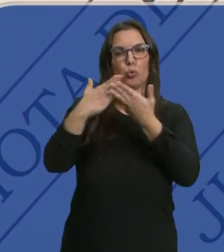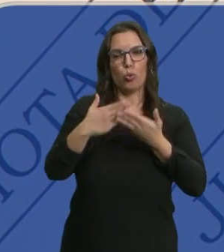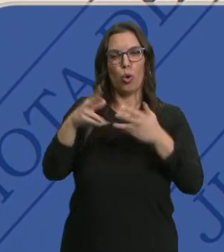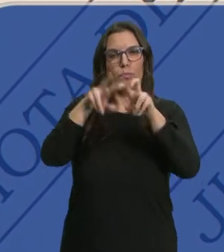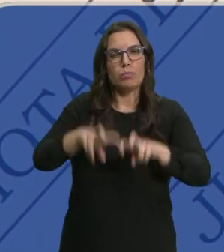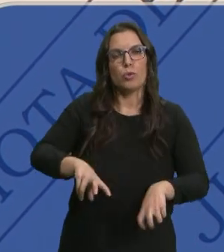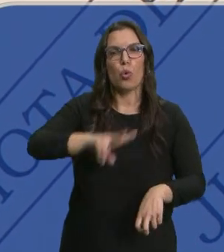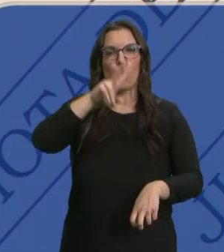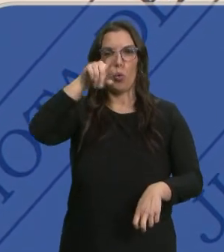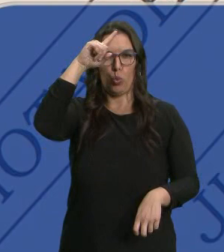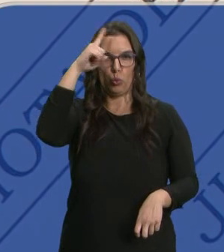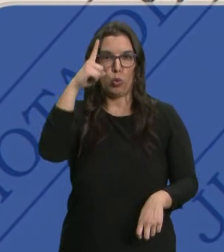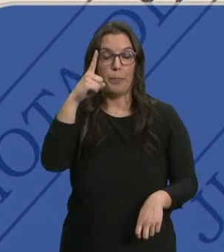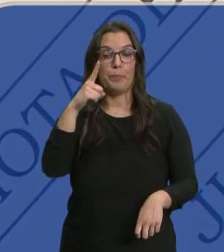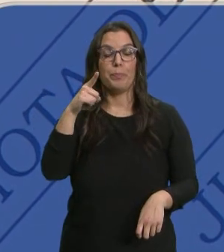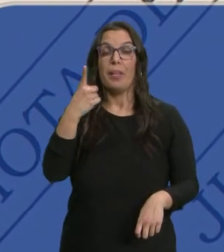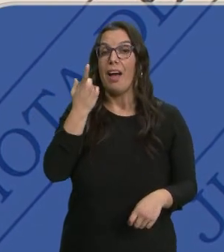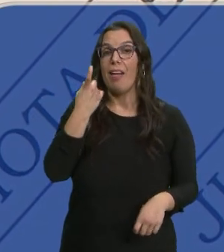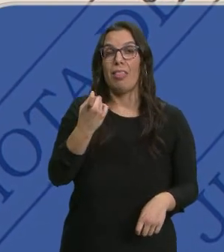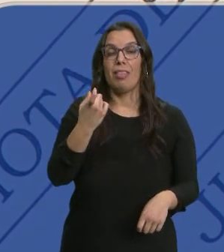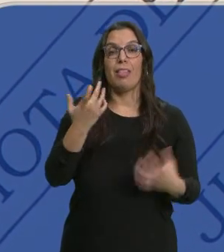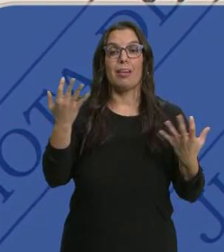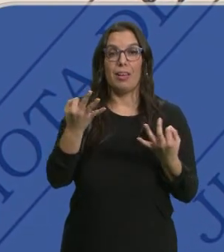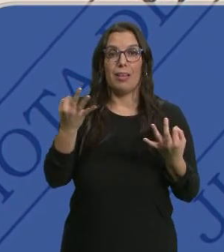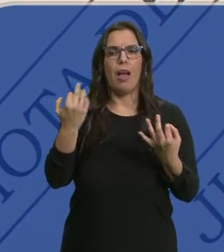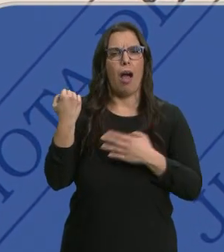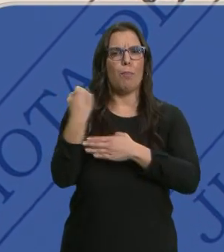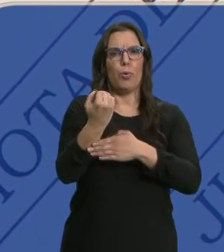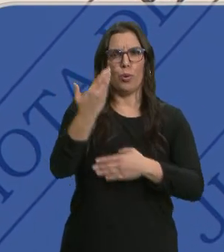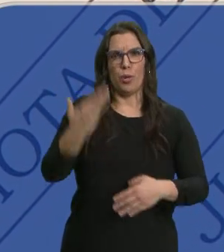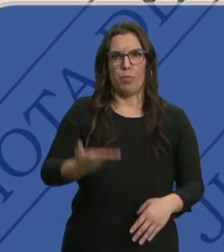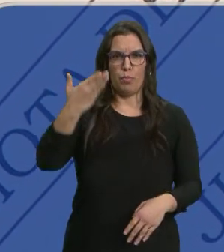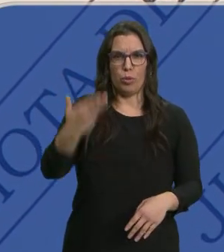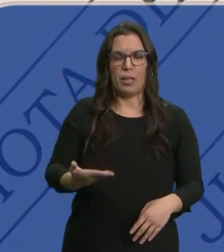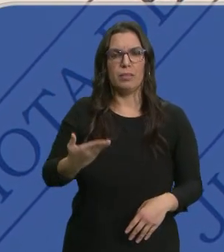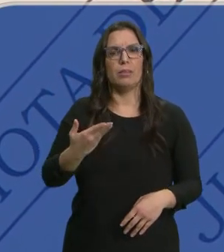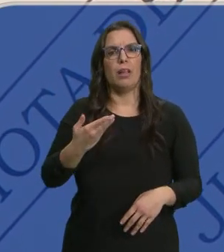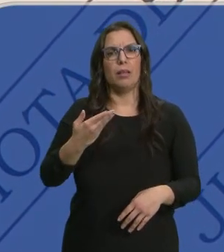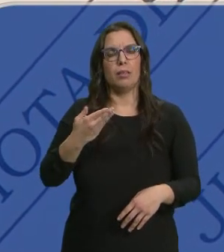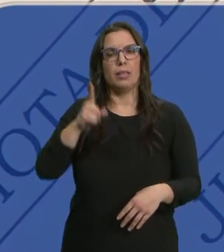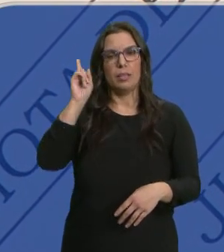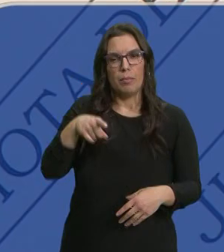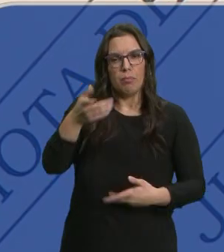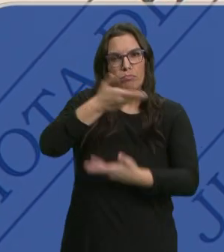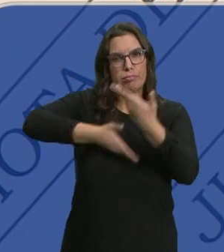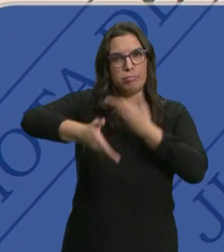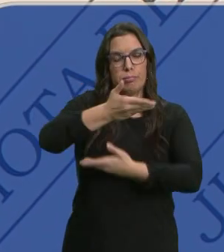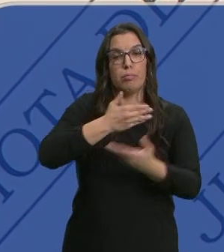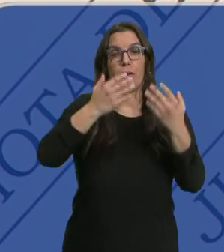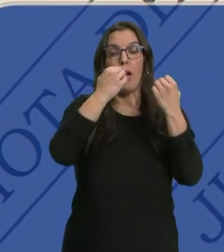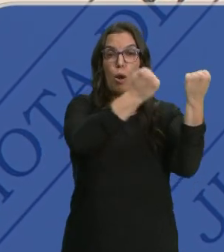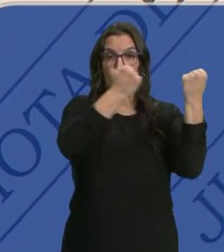a la cultura y que va a necesitar un importante apoyo e implicación tanto de